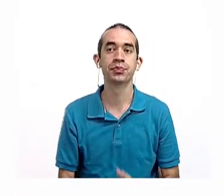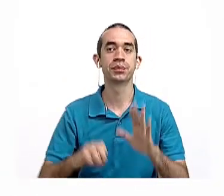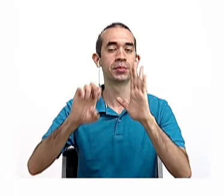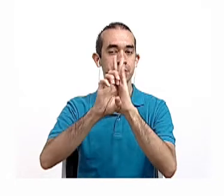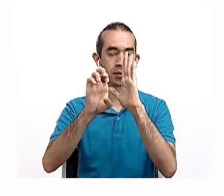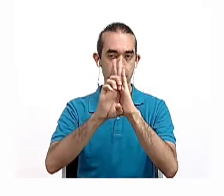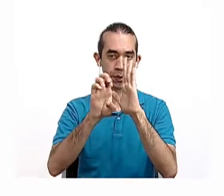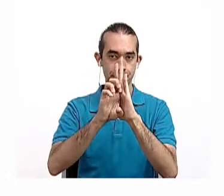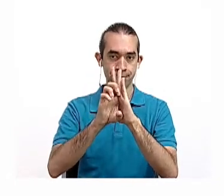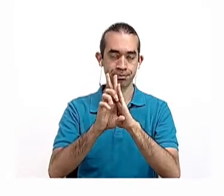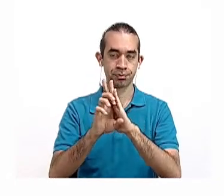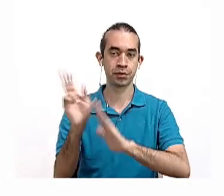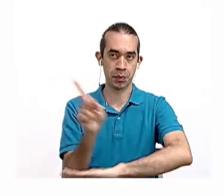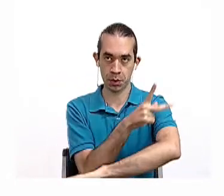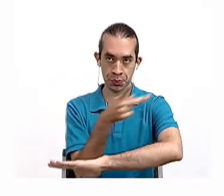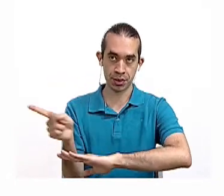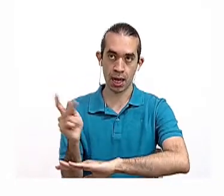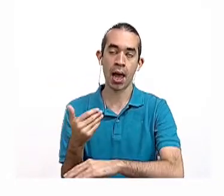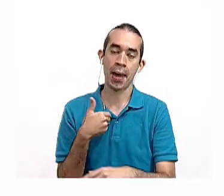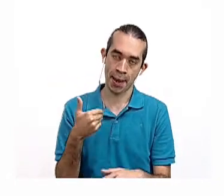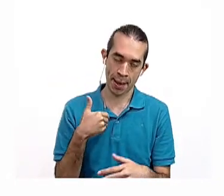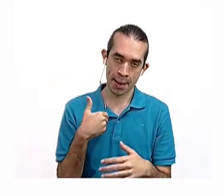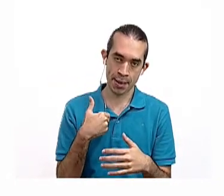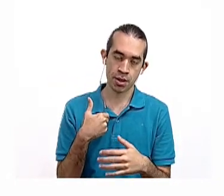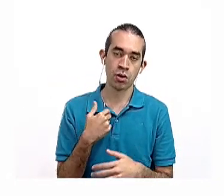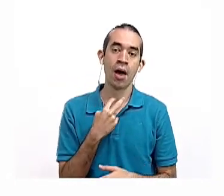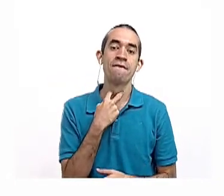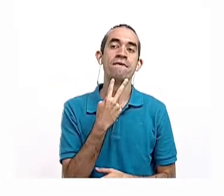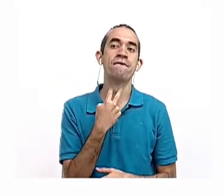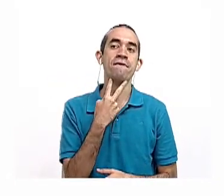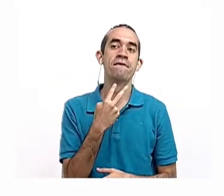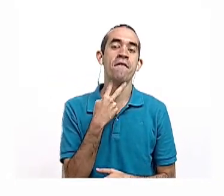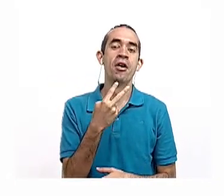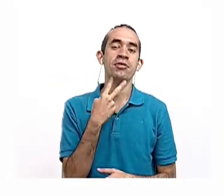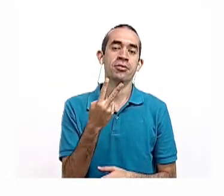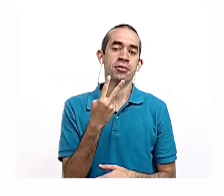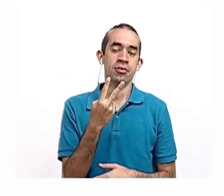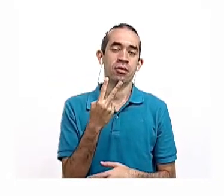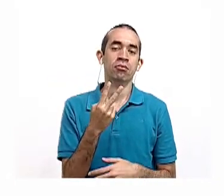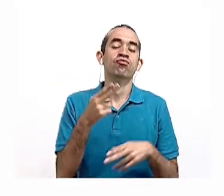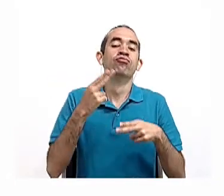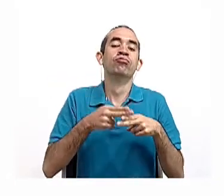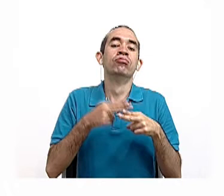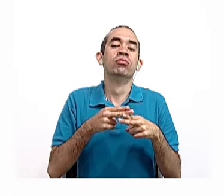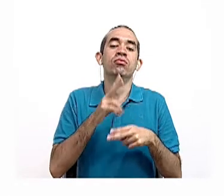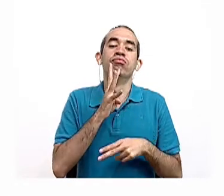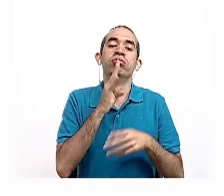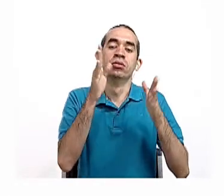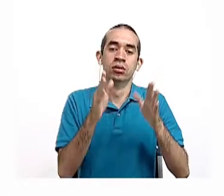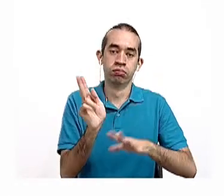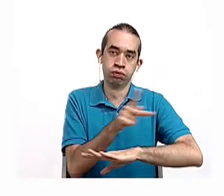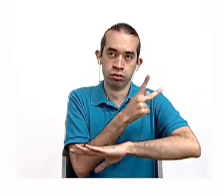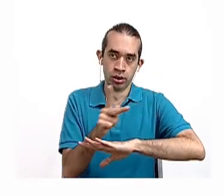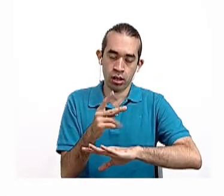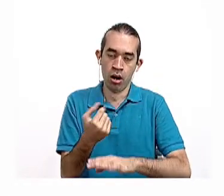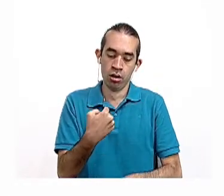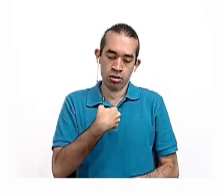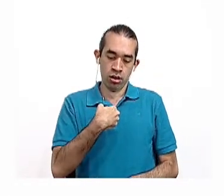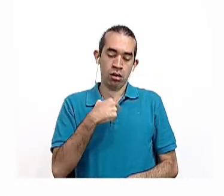ejemplo, en la poesía encontraremos una voz que se expresa, llamada hablante poético o yo